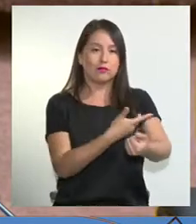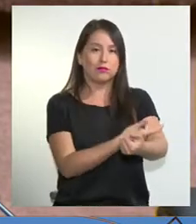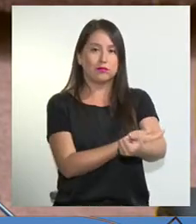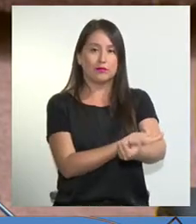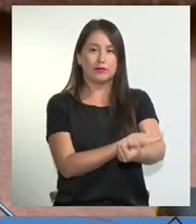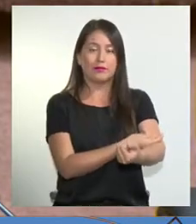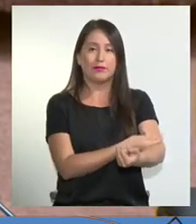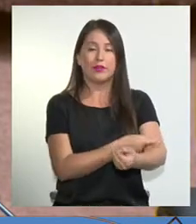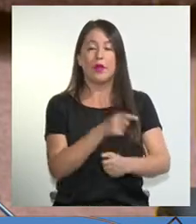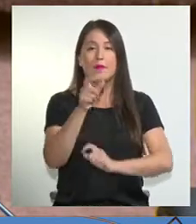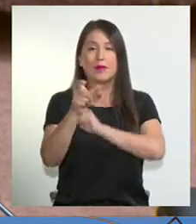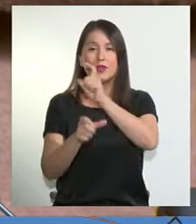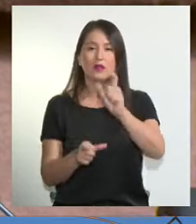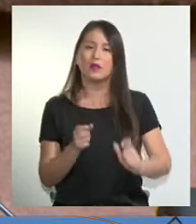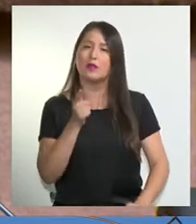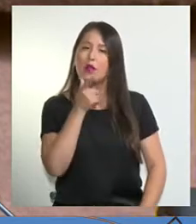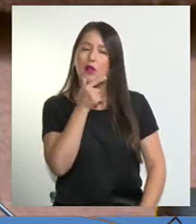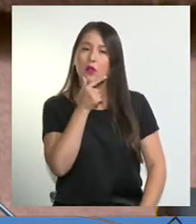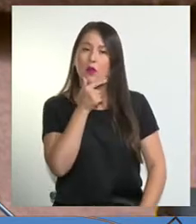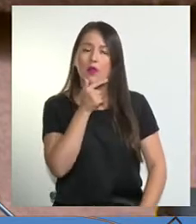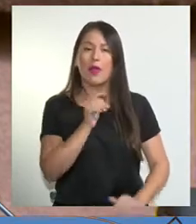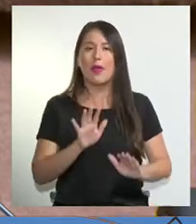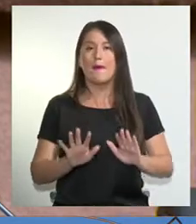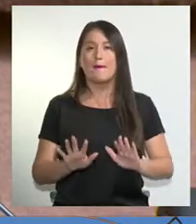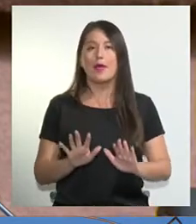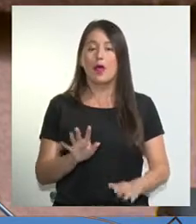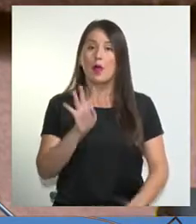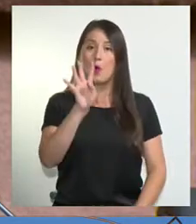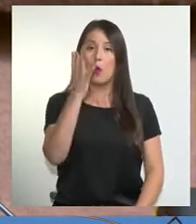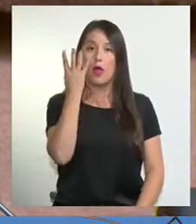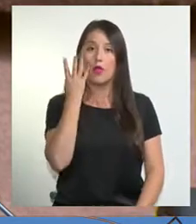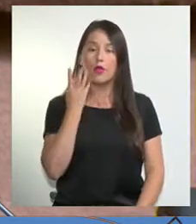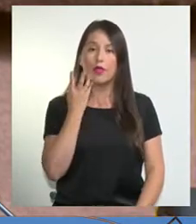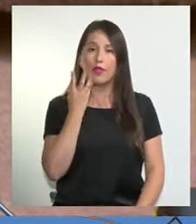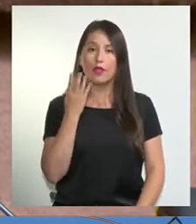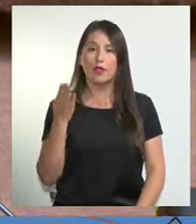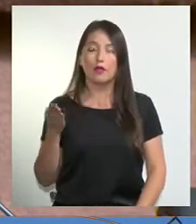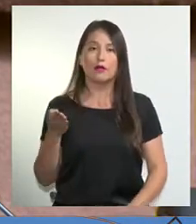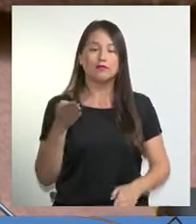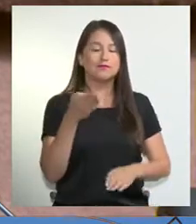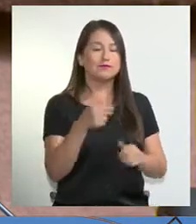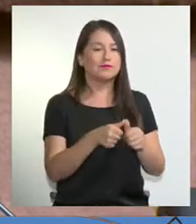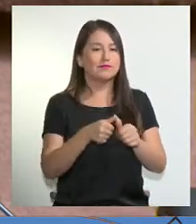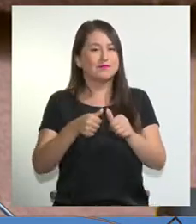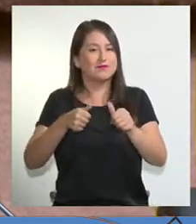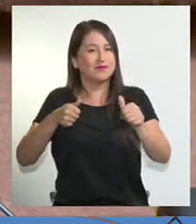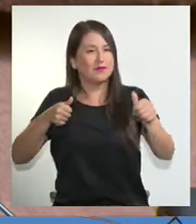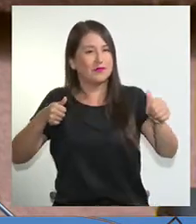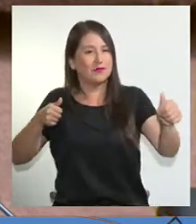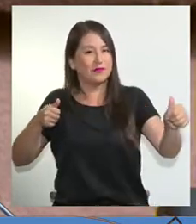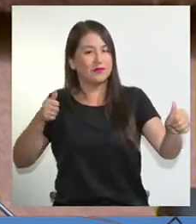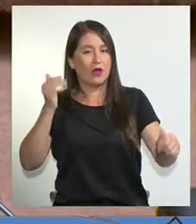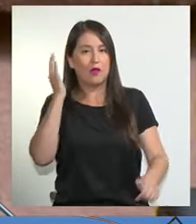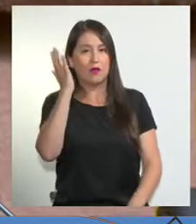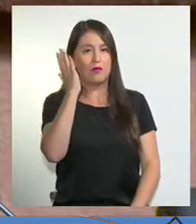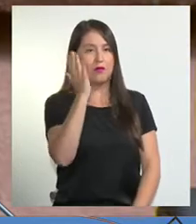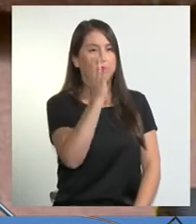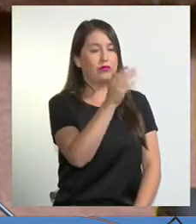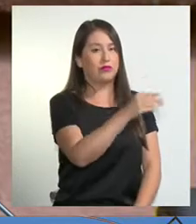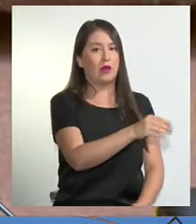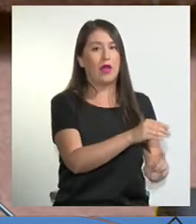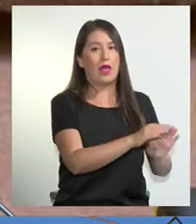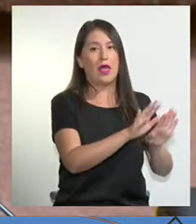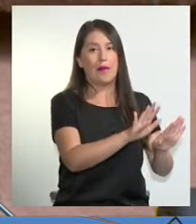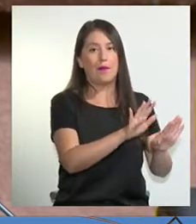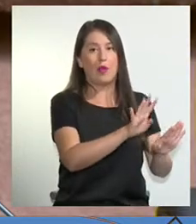hasta 4 días para saber el resultado, que viaja cientos de kilómetros para poder volver. Pero